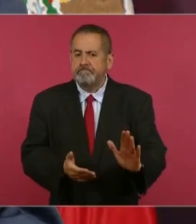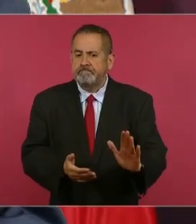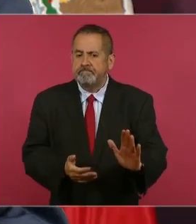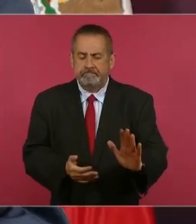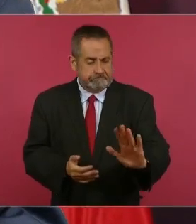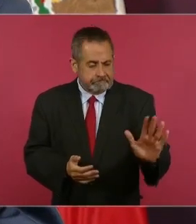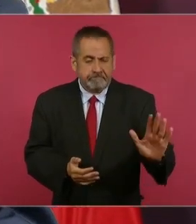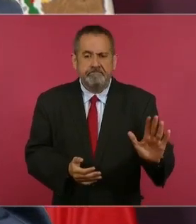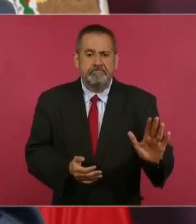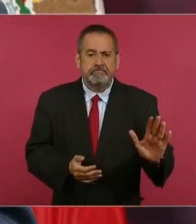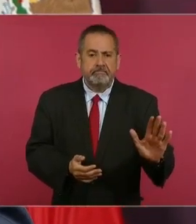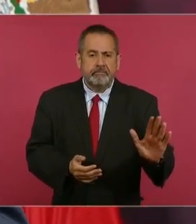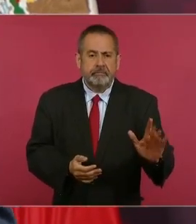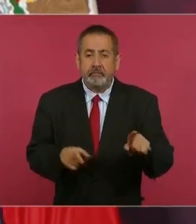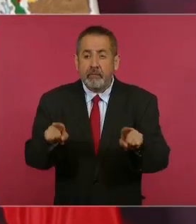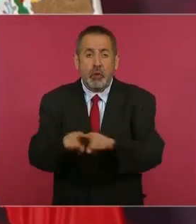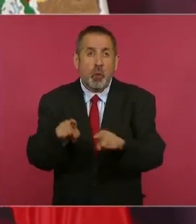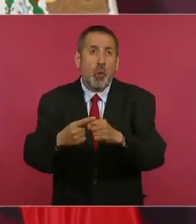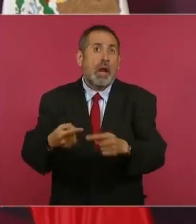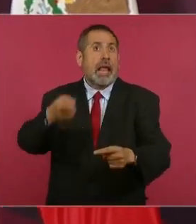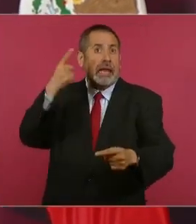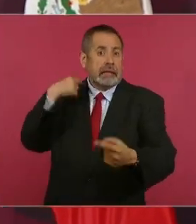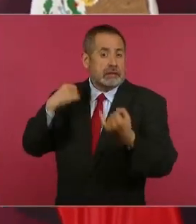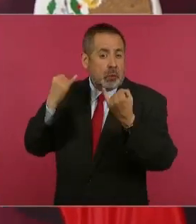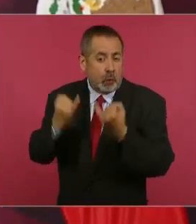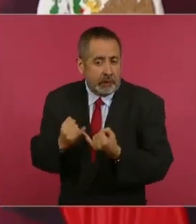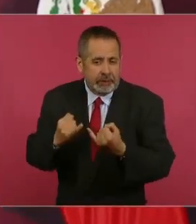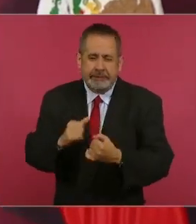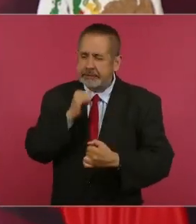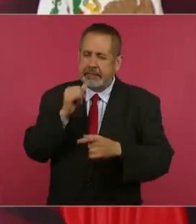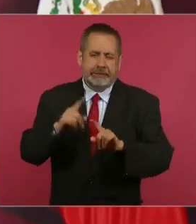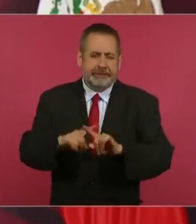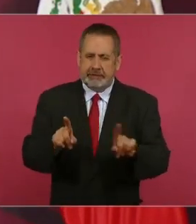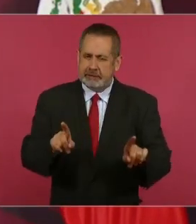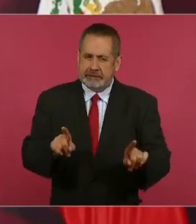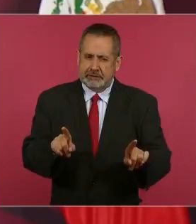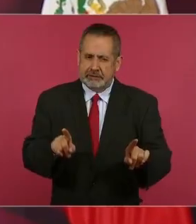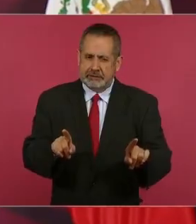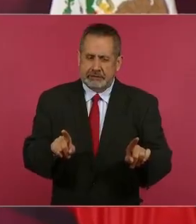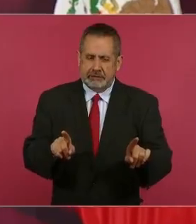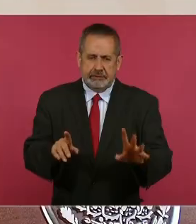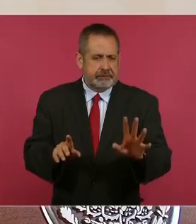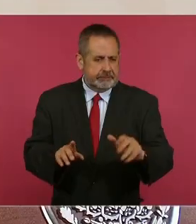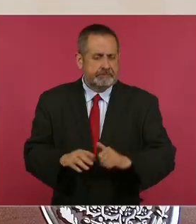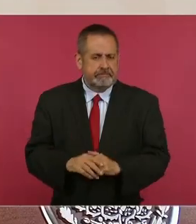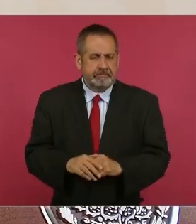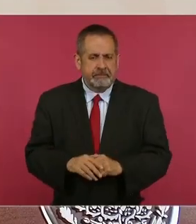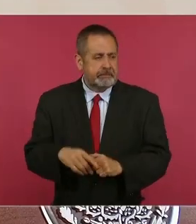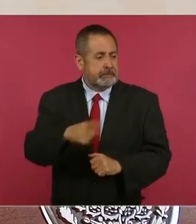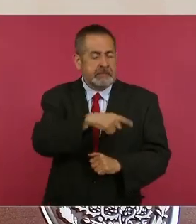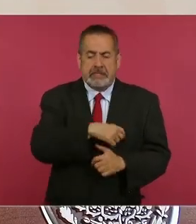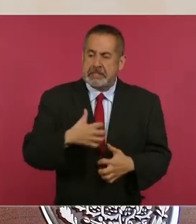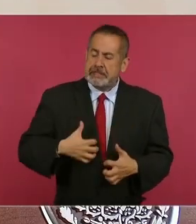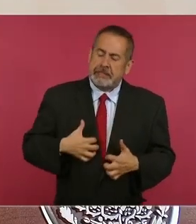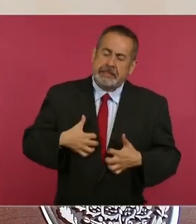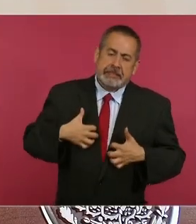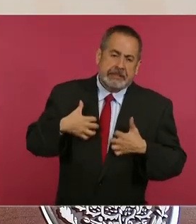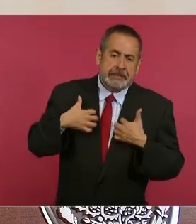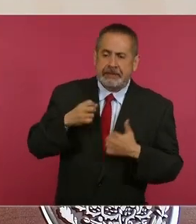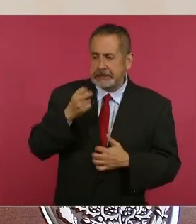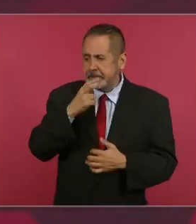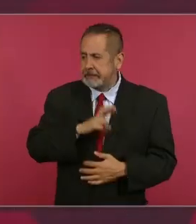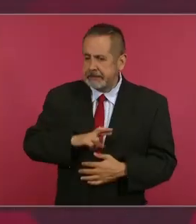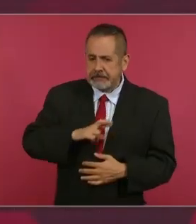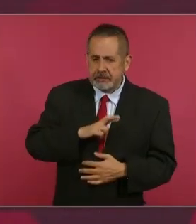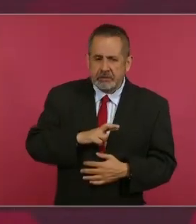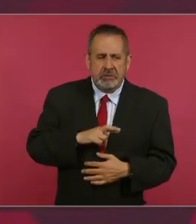no es lo mismo, ya nada más les queda el coraje, pero también